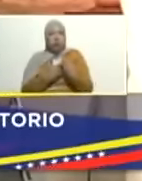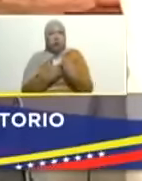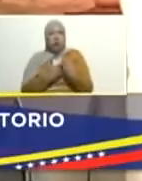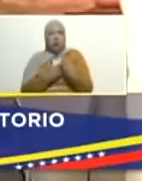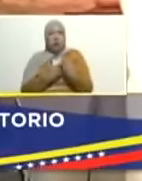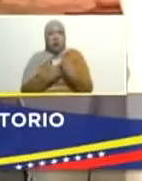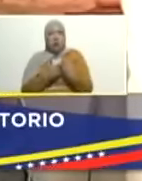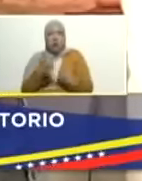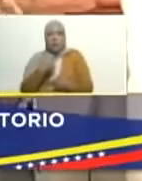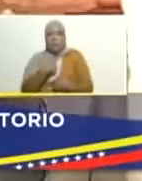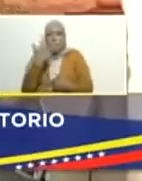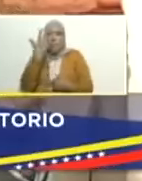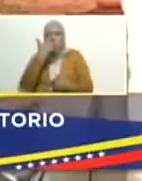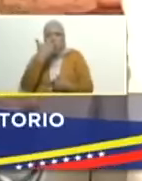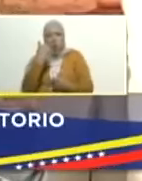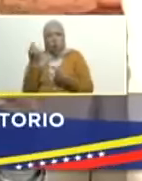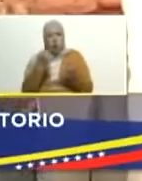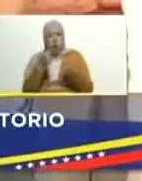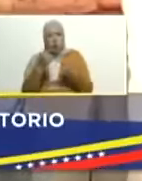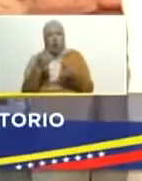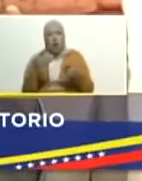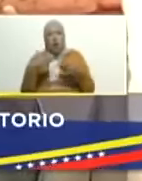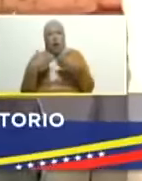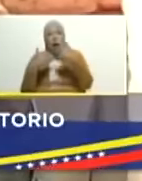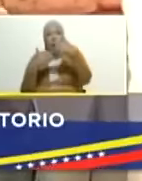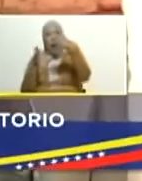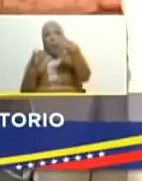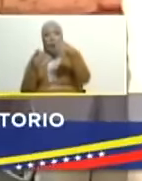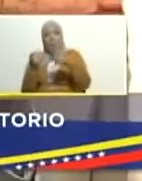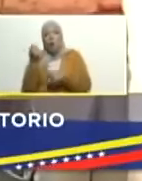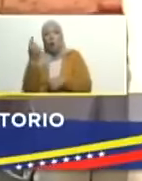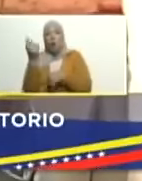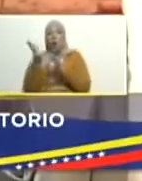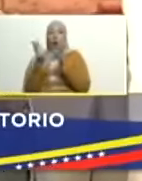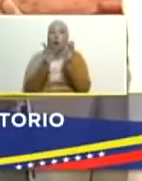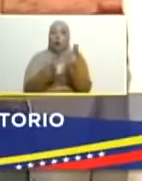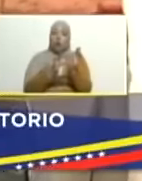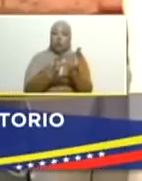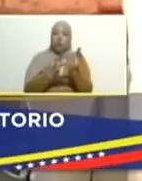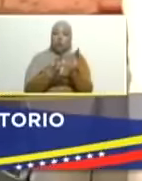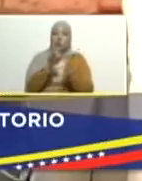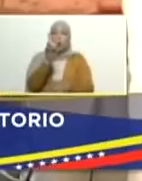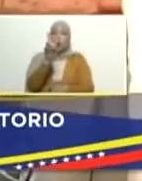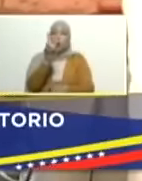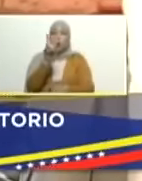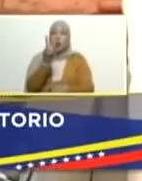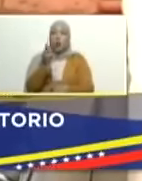dijo Obama, cuando hablamos en Panamá, el 11 de abril del año